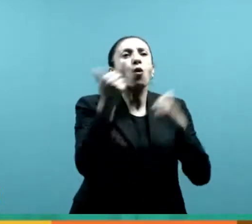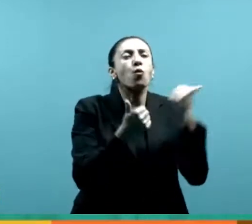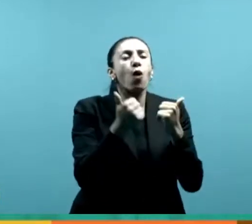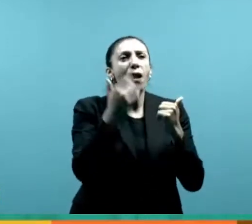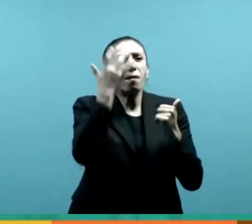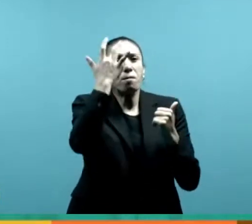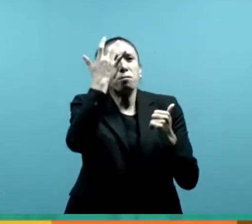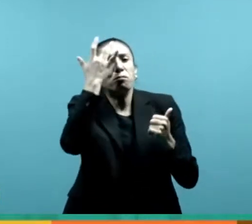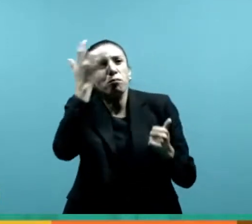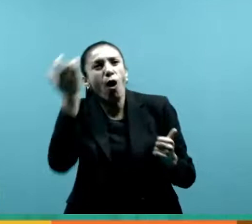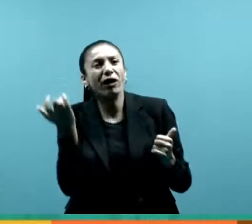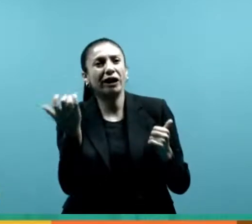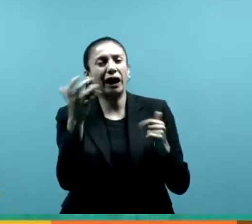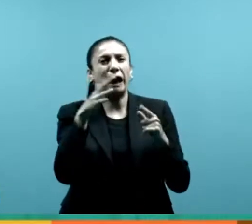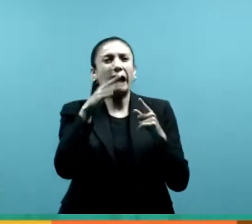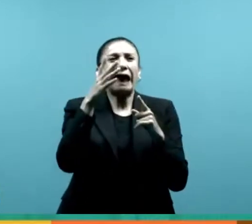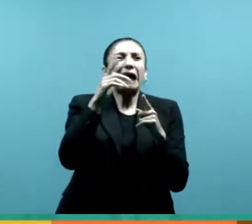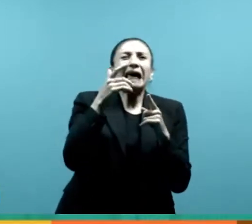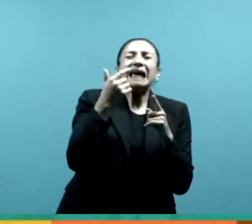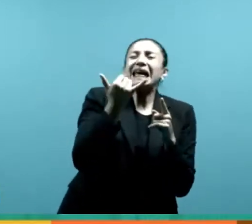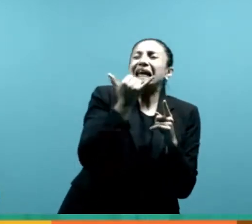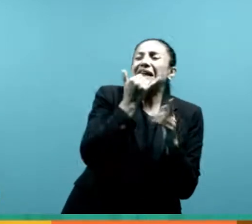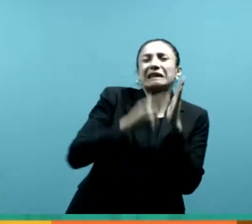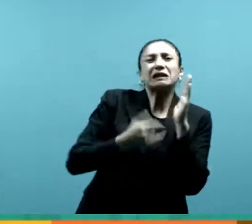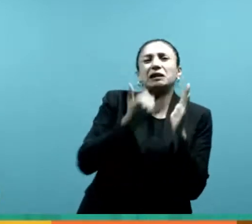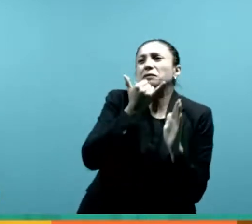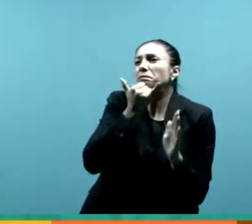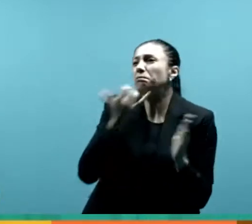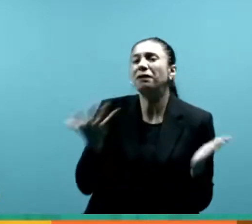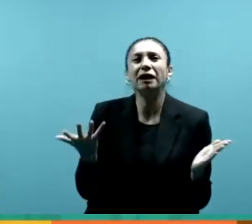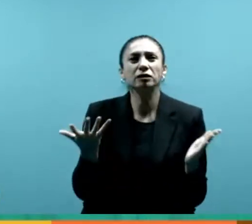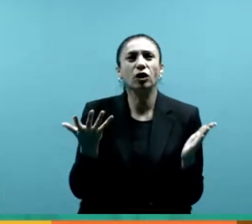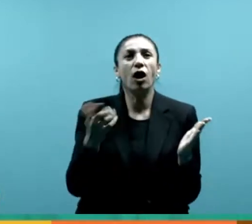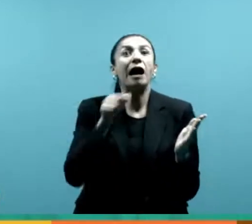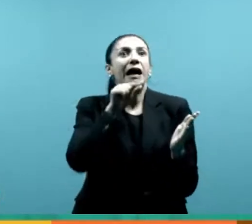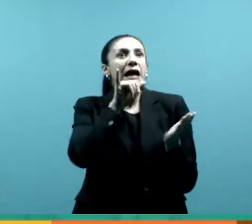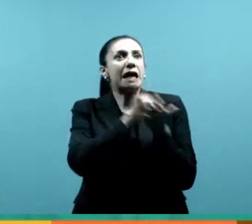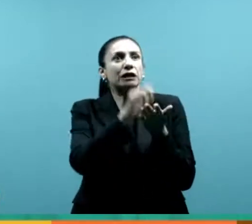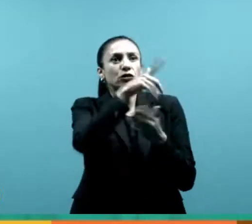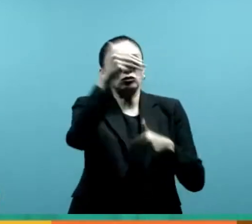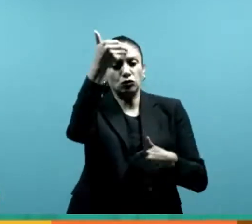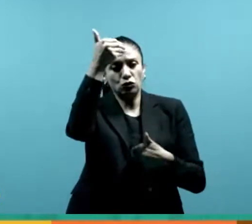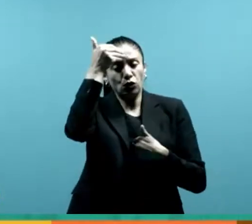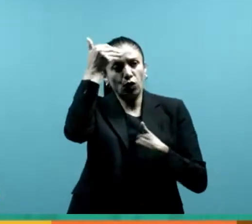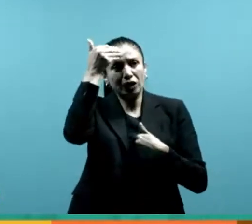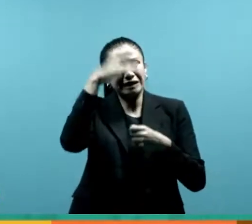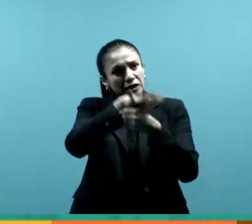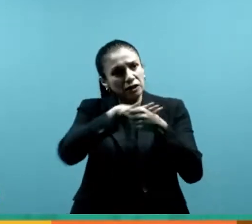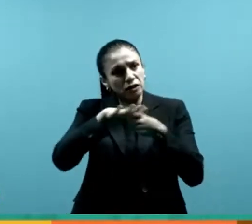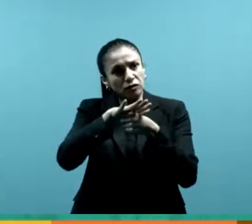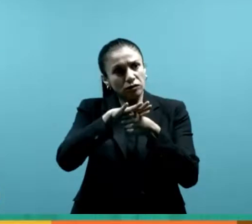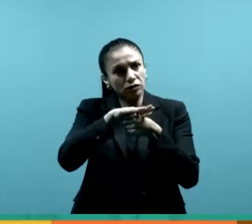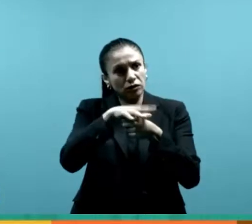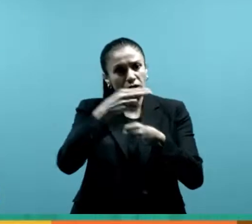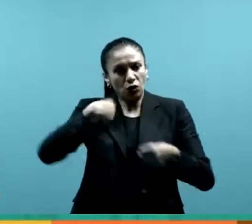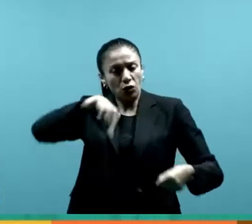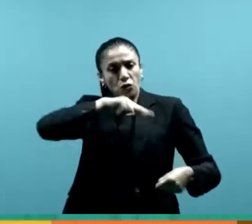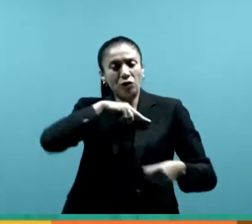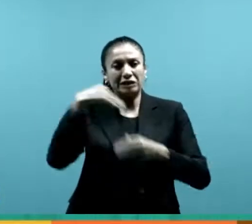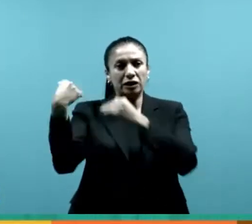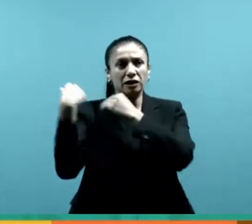sucedieron se deben conectar a una conciencia de los hechos y de nuestra responsabilidad